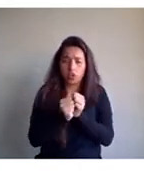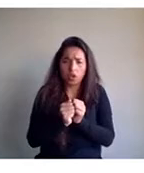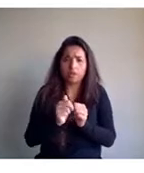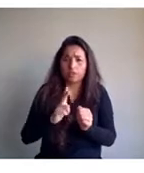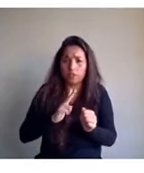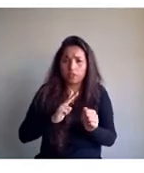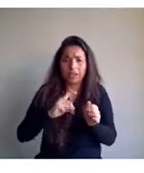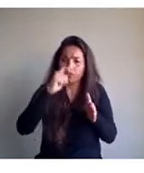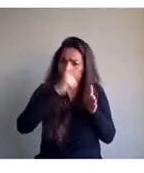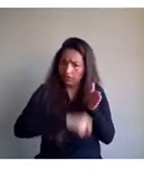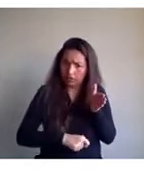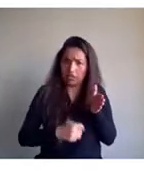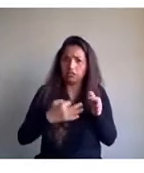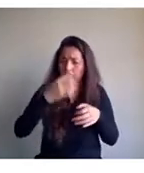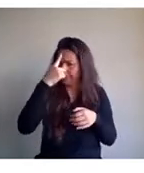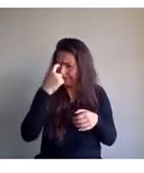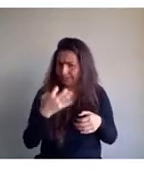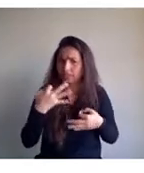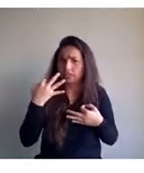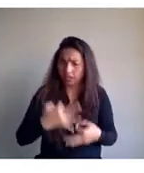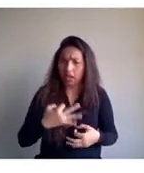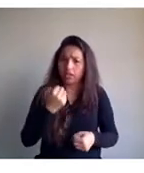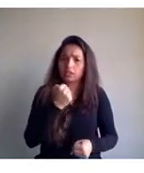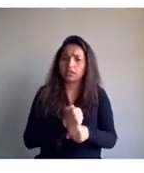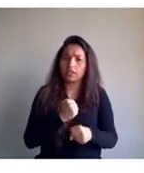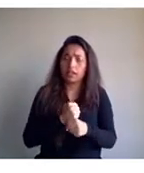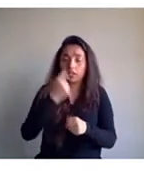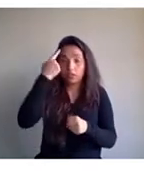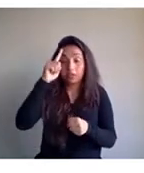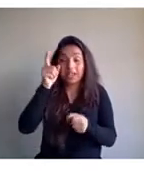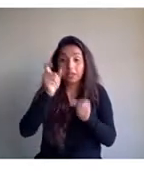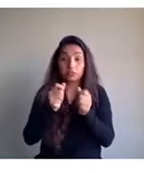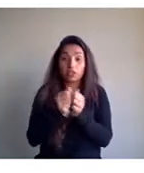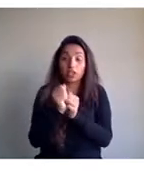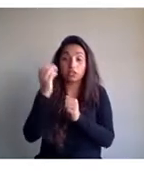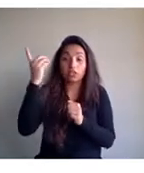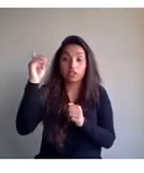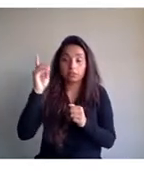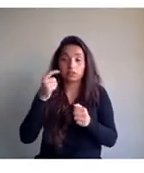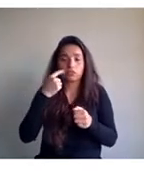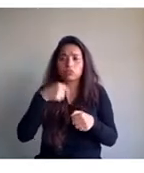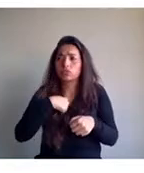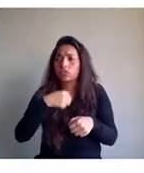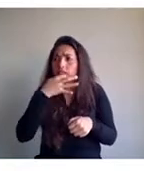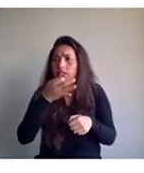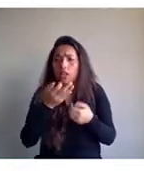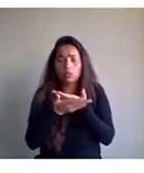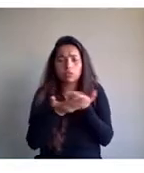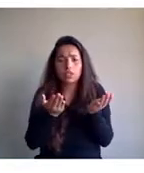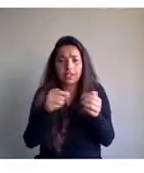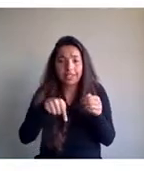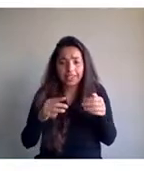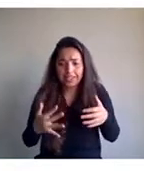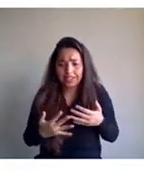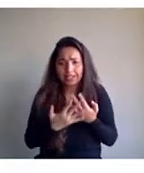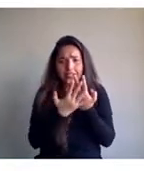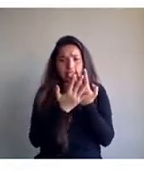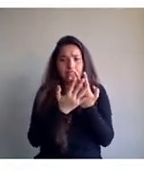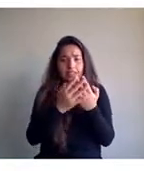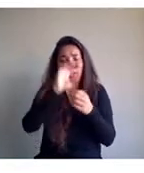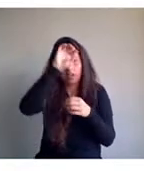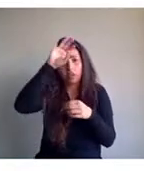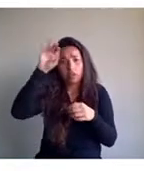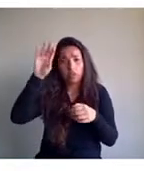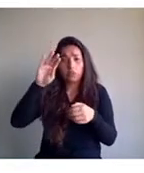país sino bandos y vendrán más porque estoy seguro que esta red que comienza en colombia y que le puede ubicar todos los países de américa